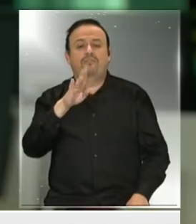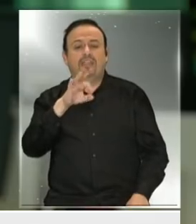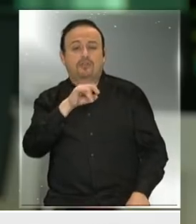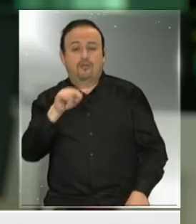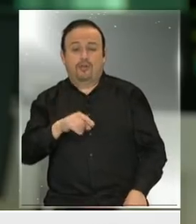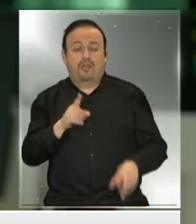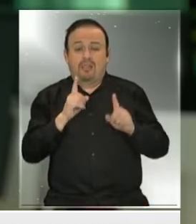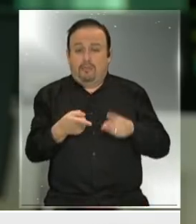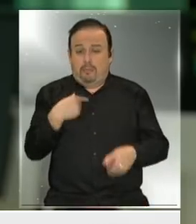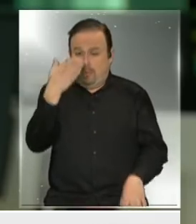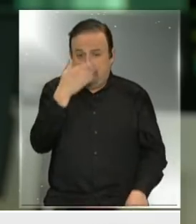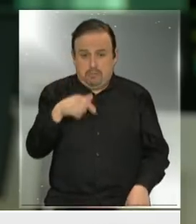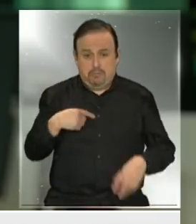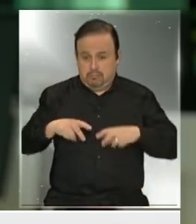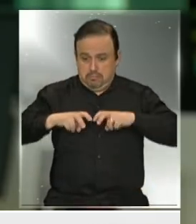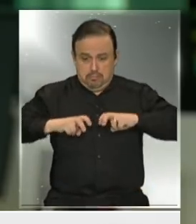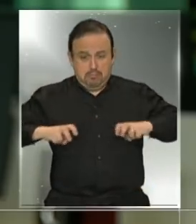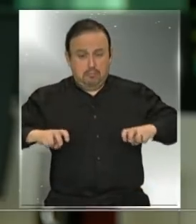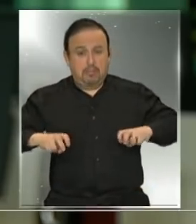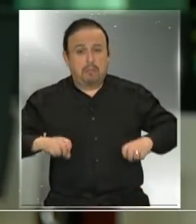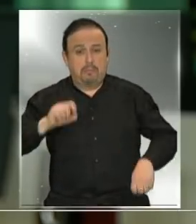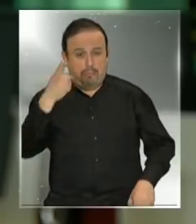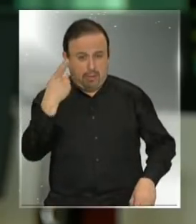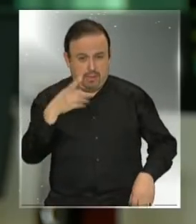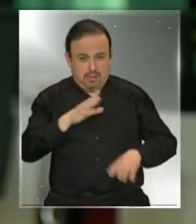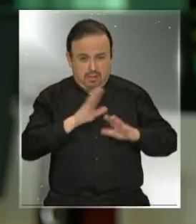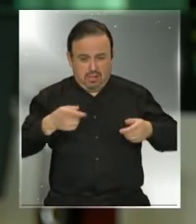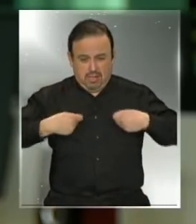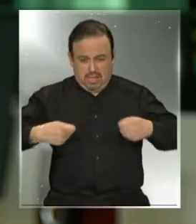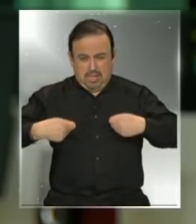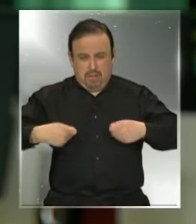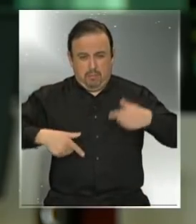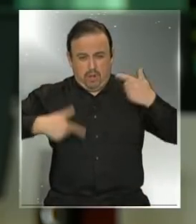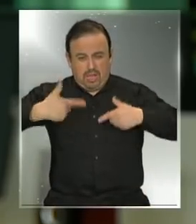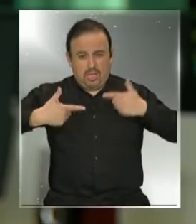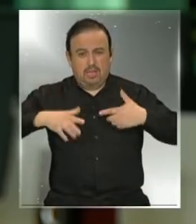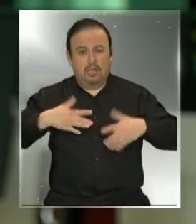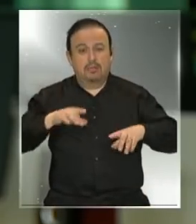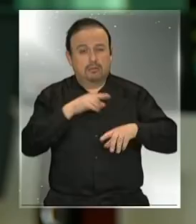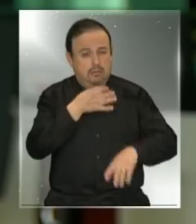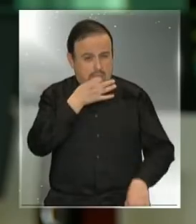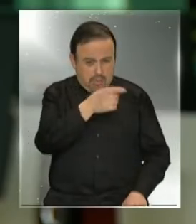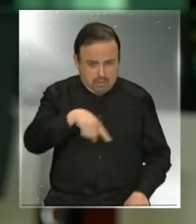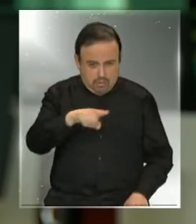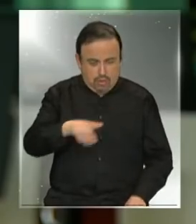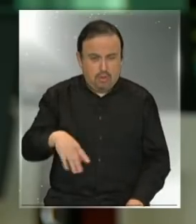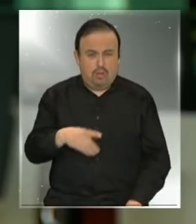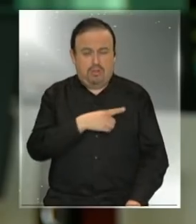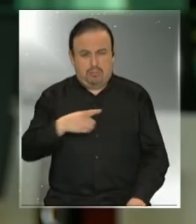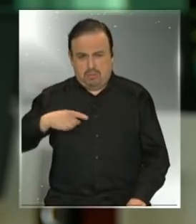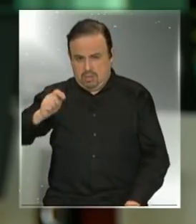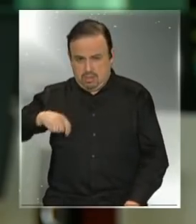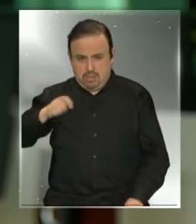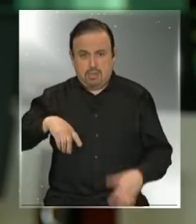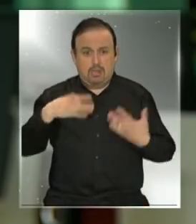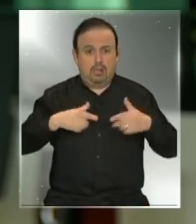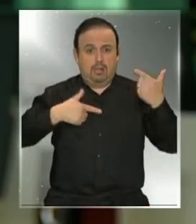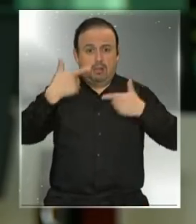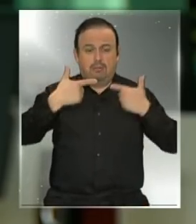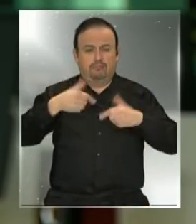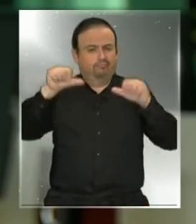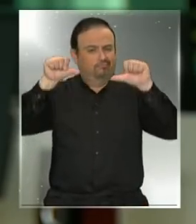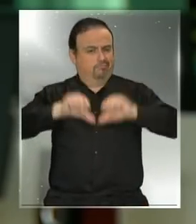aprobados de éstos yo me quiero sentar la mesa pero primero para cortar el gasto político y decirle a todos los parlamentarios que la política está desprestigiada